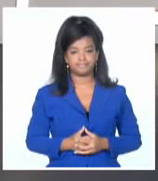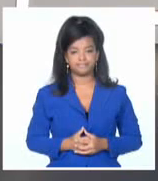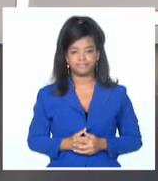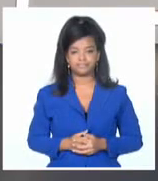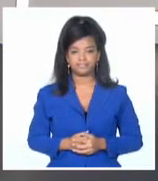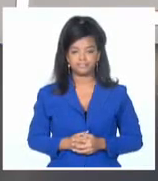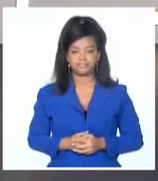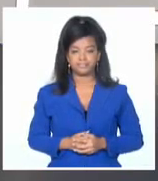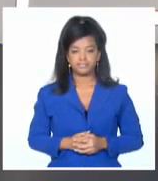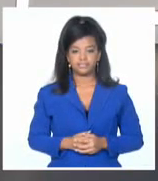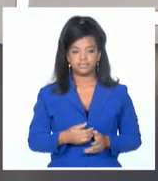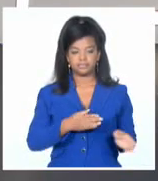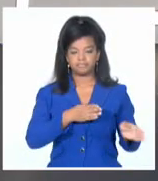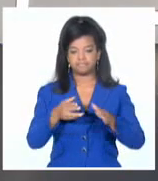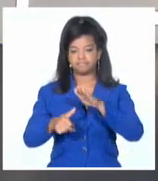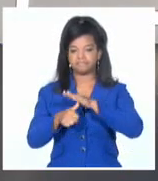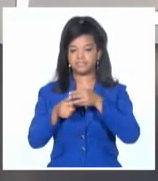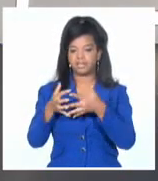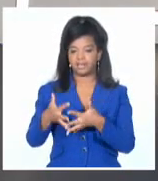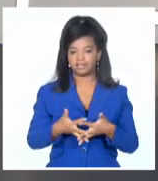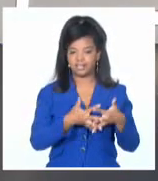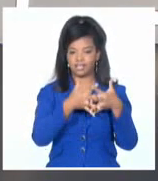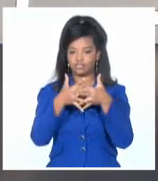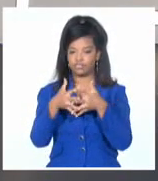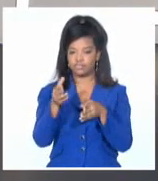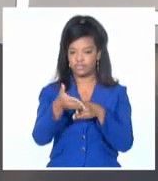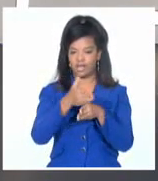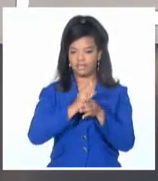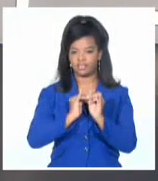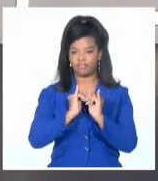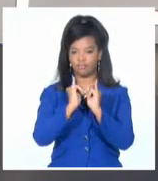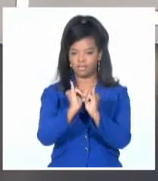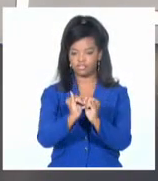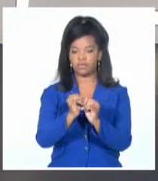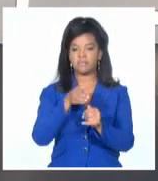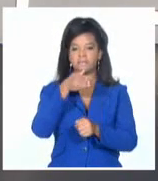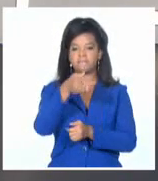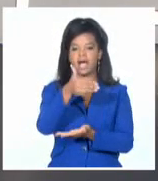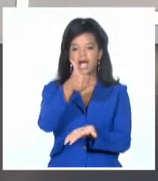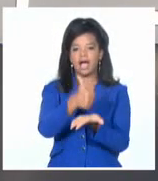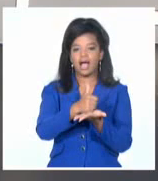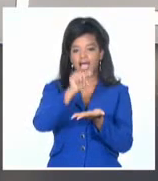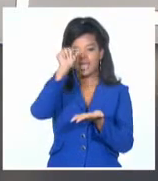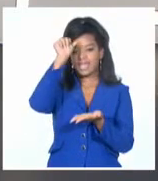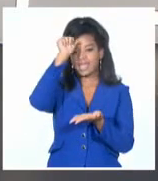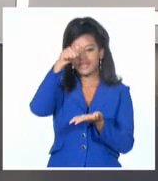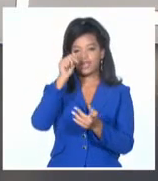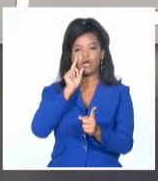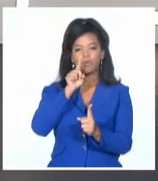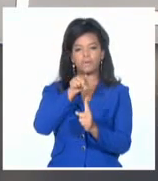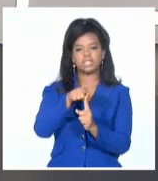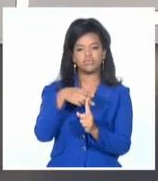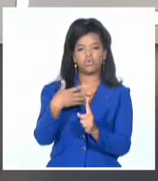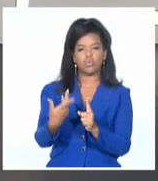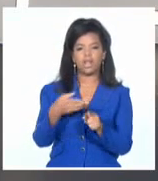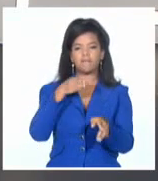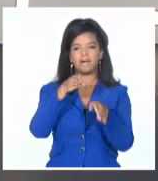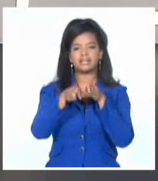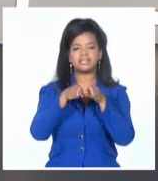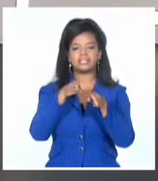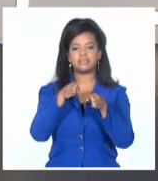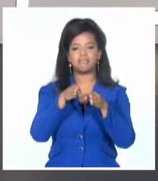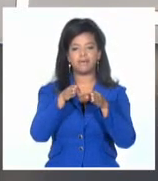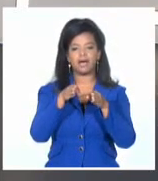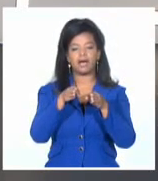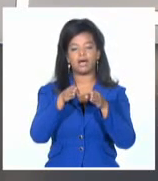El presidente de Estados Unidos, lo decíamos en titulares, viaja a Nueva Delhi para participar en la cumbre del G20, a la que no asistirán los líderes de Rusia,